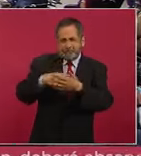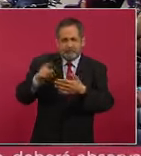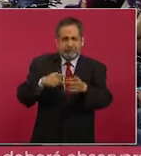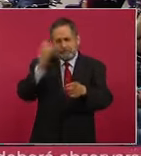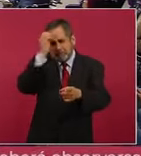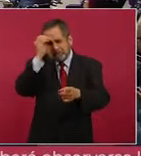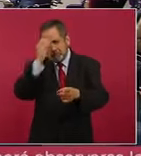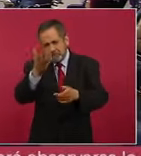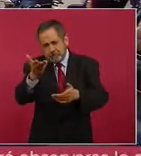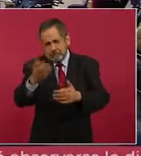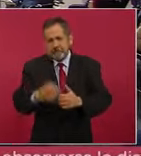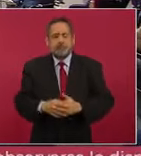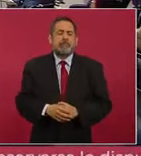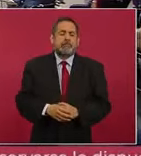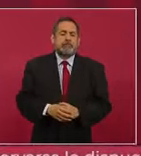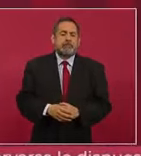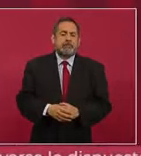mismo.